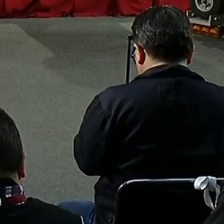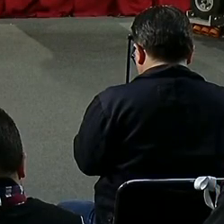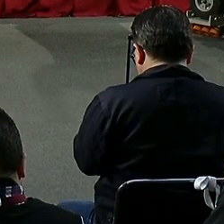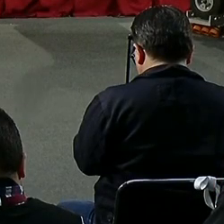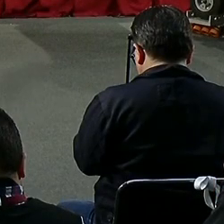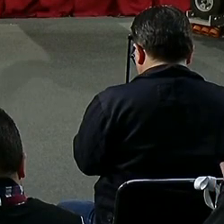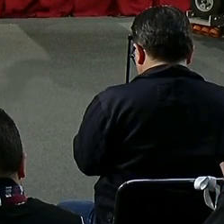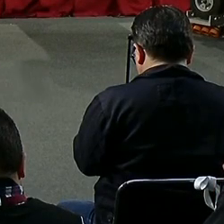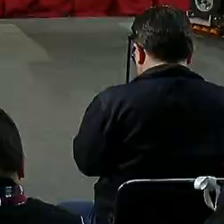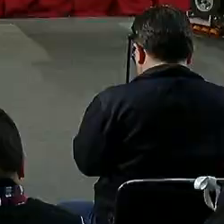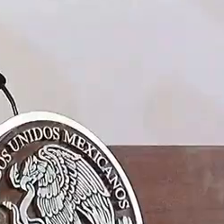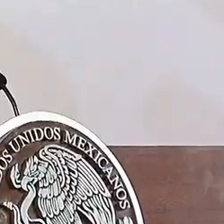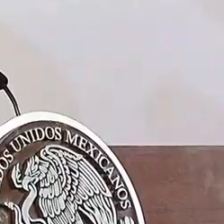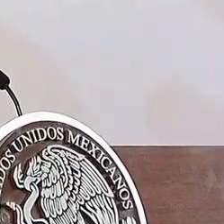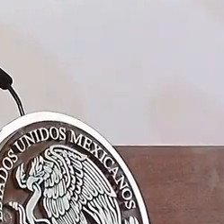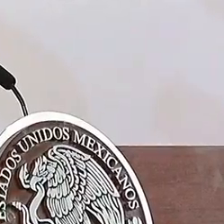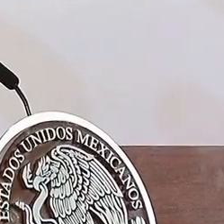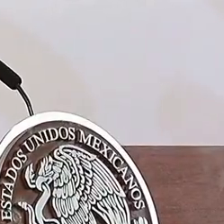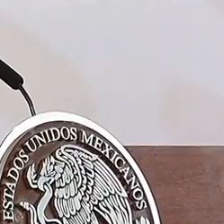Y soy mirón